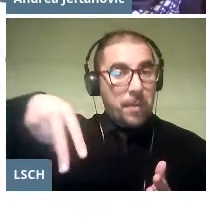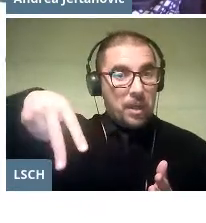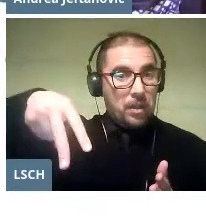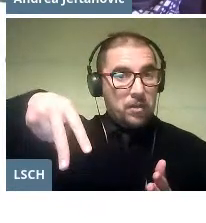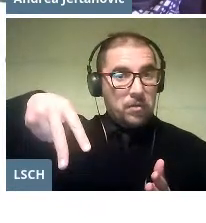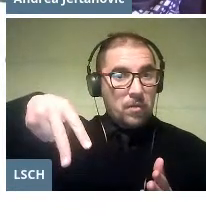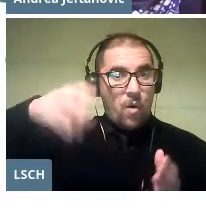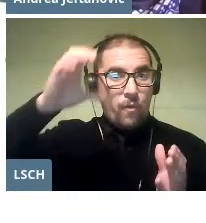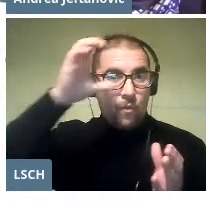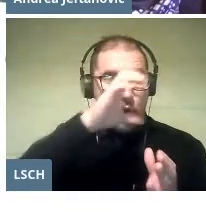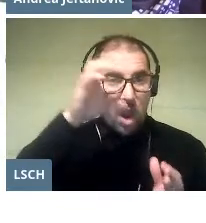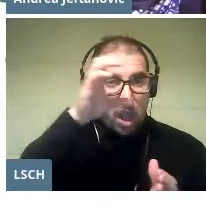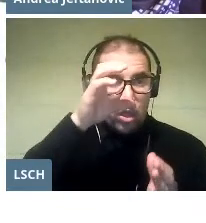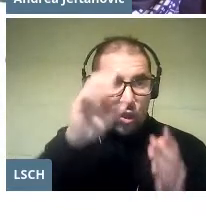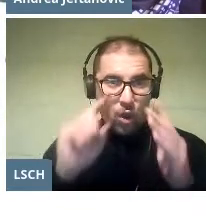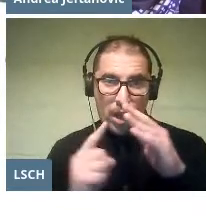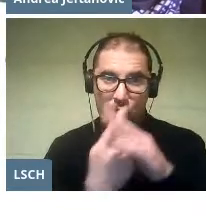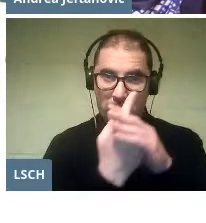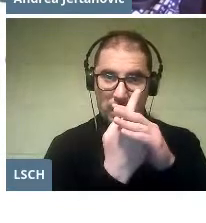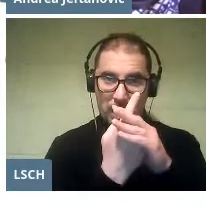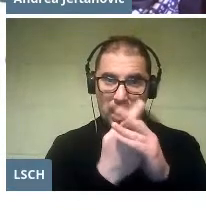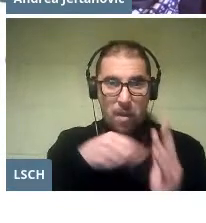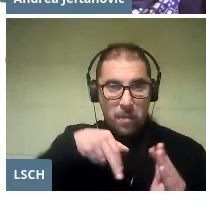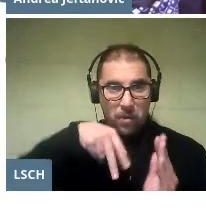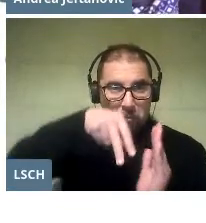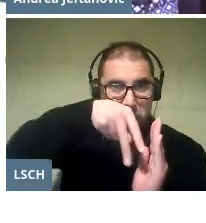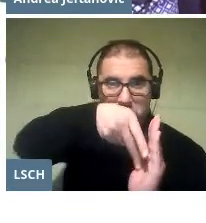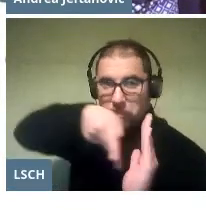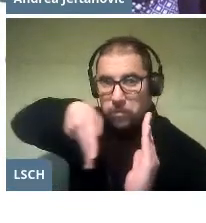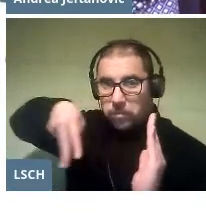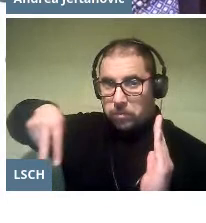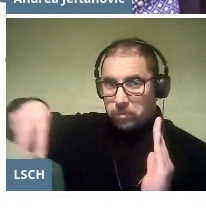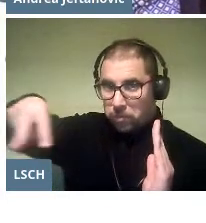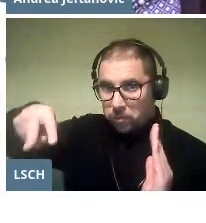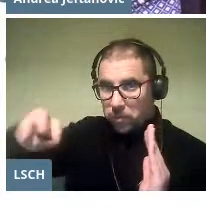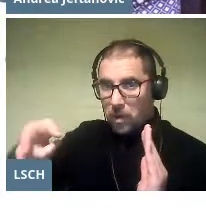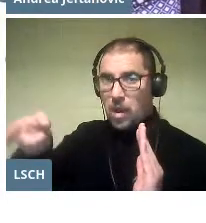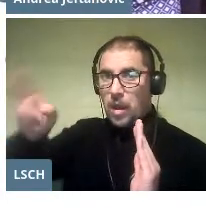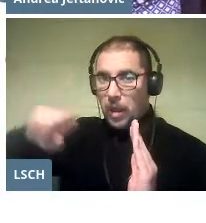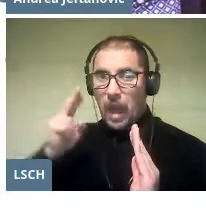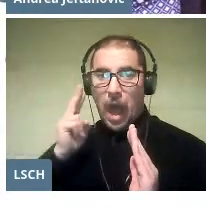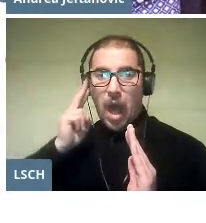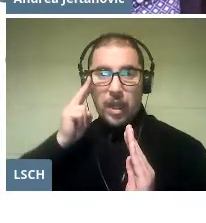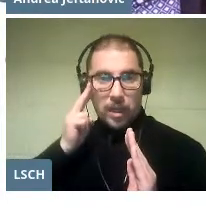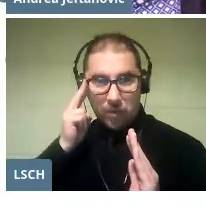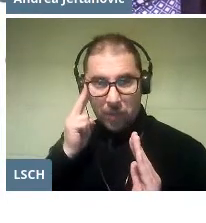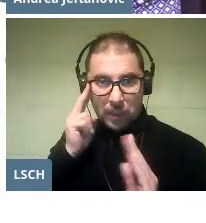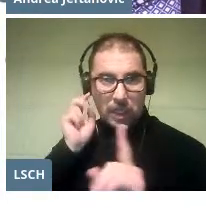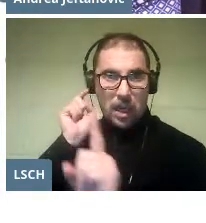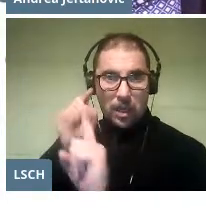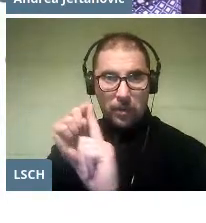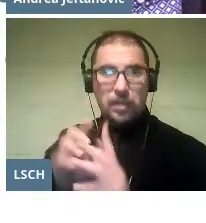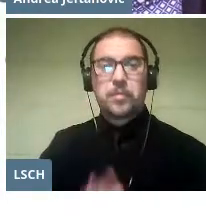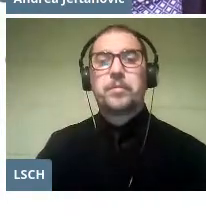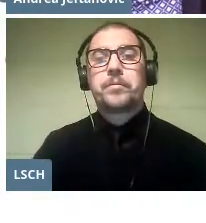los orígenes, para desviarse en el camino y reformular el destino.